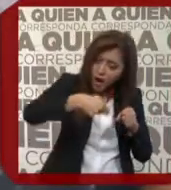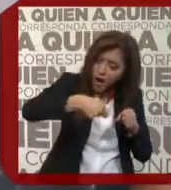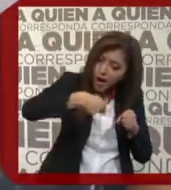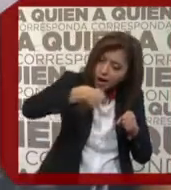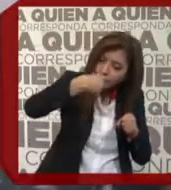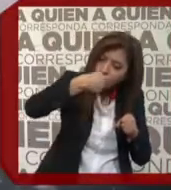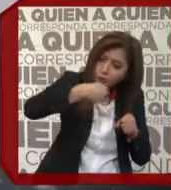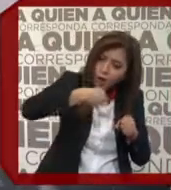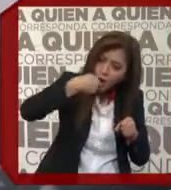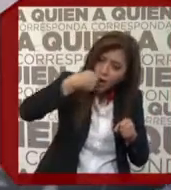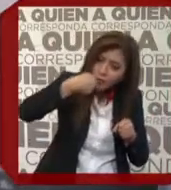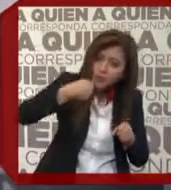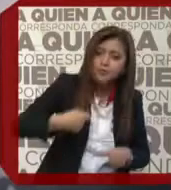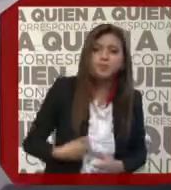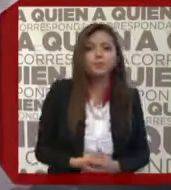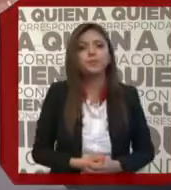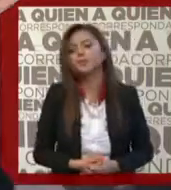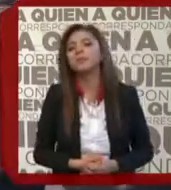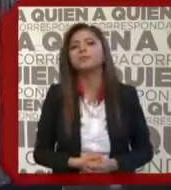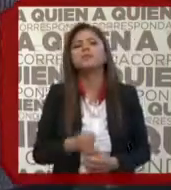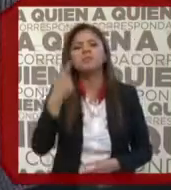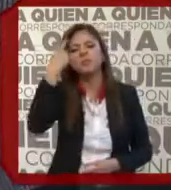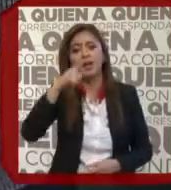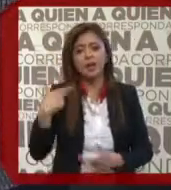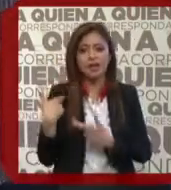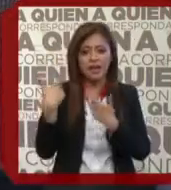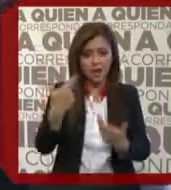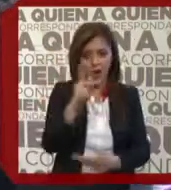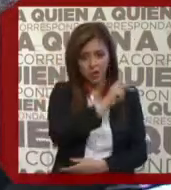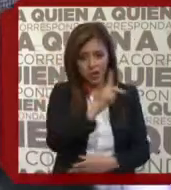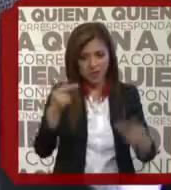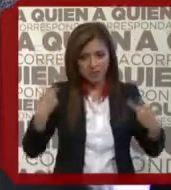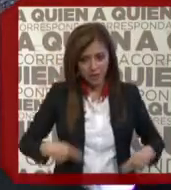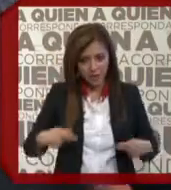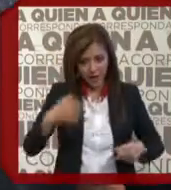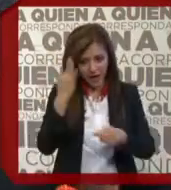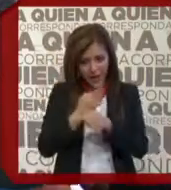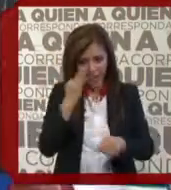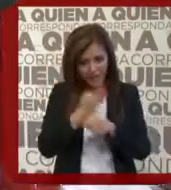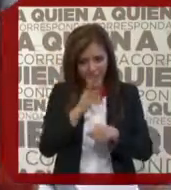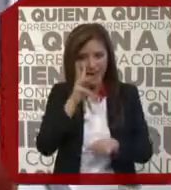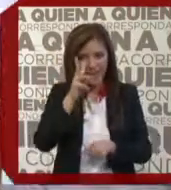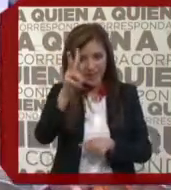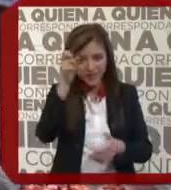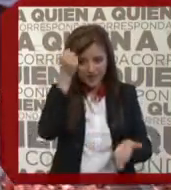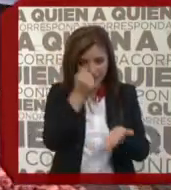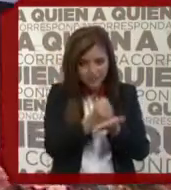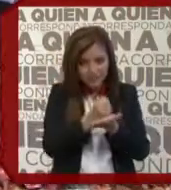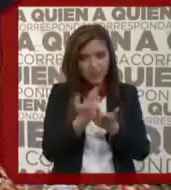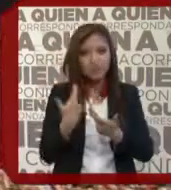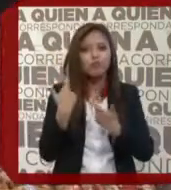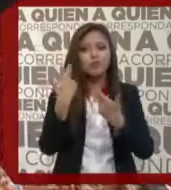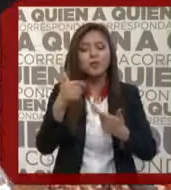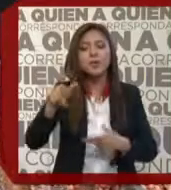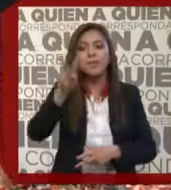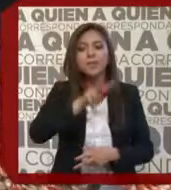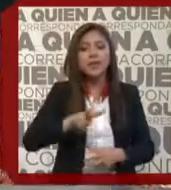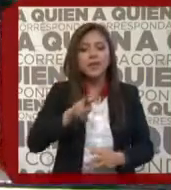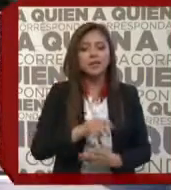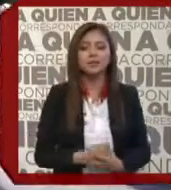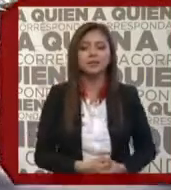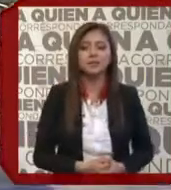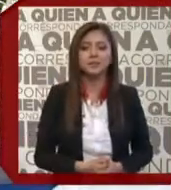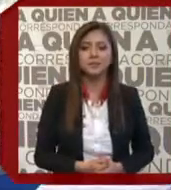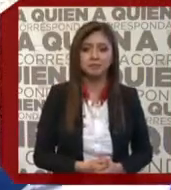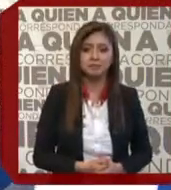puede ser. Teníamos un regalo para la gente que está viendo este programa, a quien corresponda Viernes de Dragones. Así es, a todos